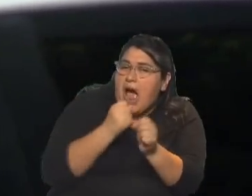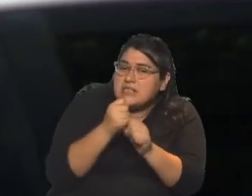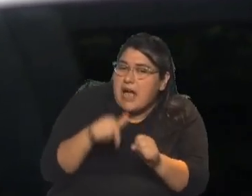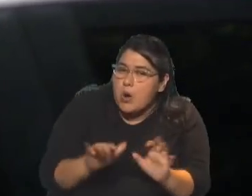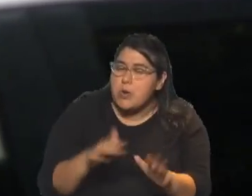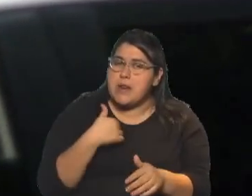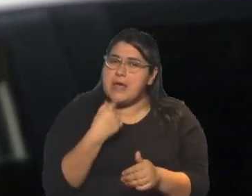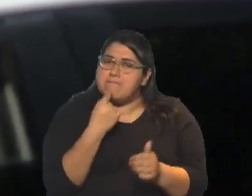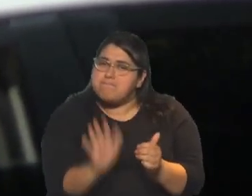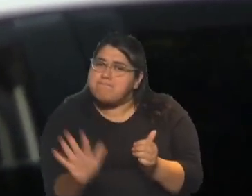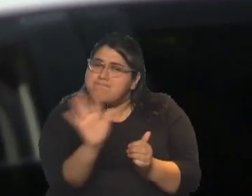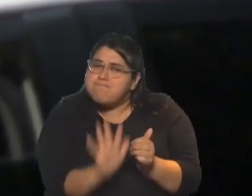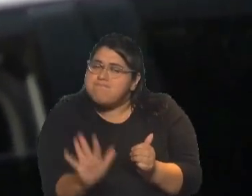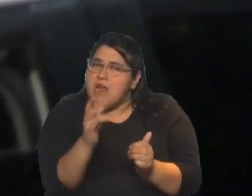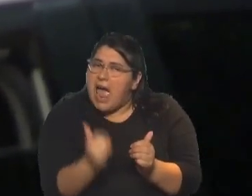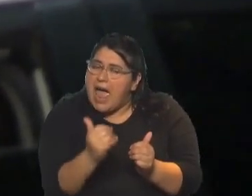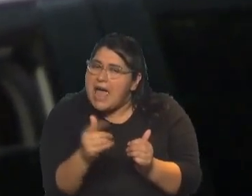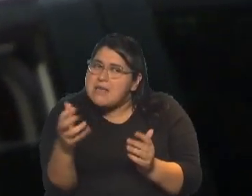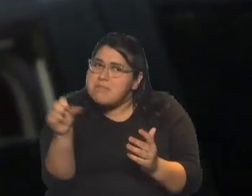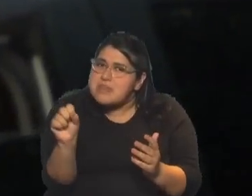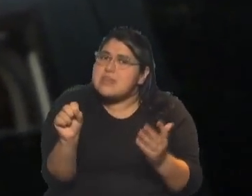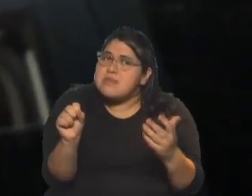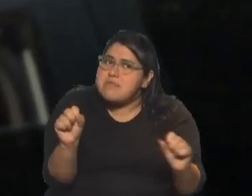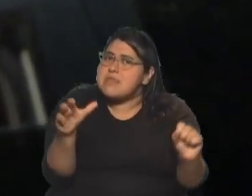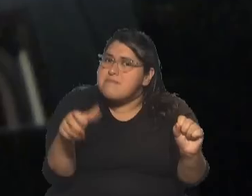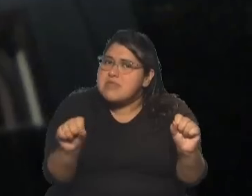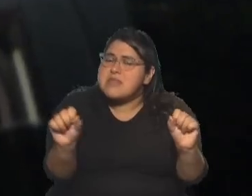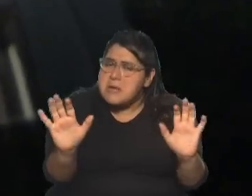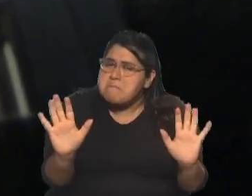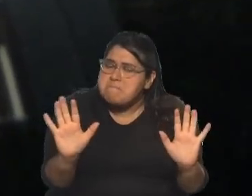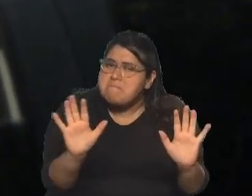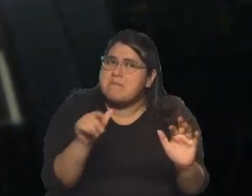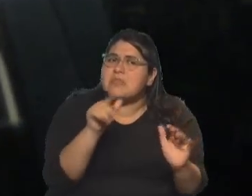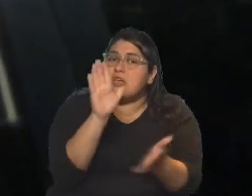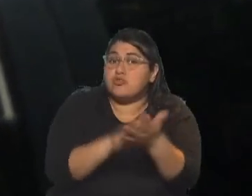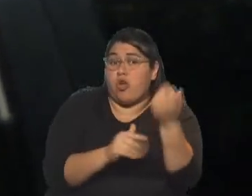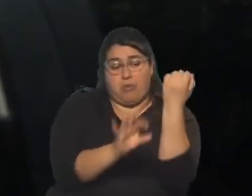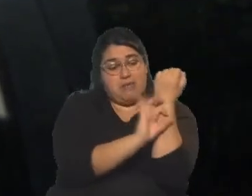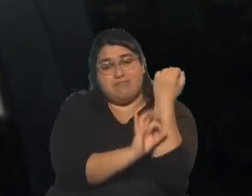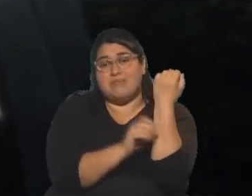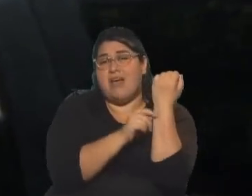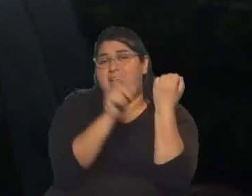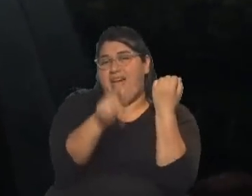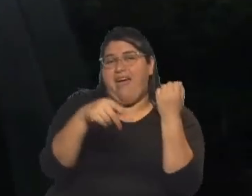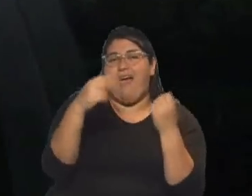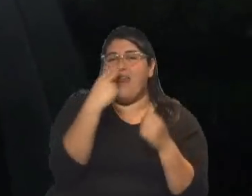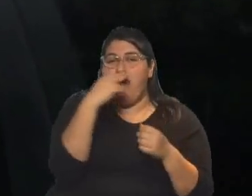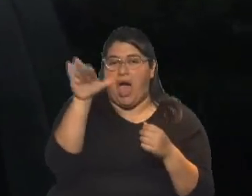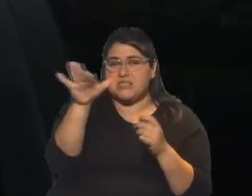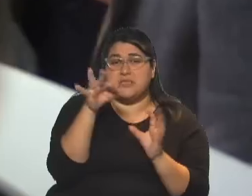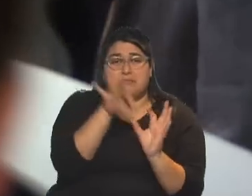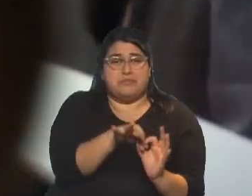bastante pocos más allá de las impactantes imágenes y de la simbología nazi de la cual hace ostentación